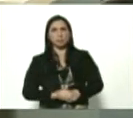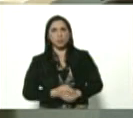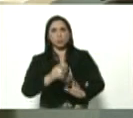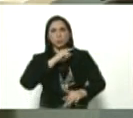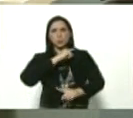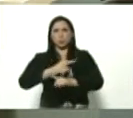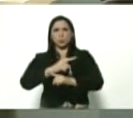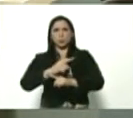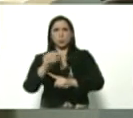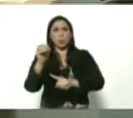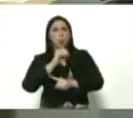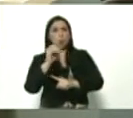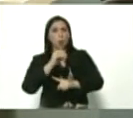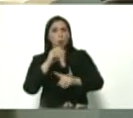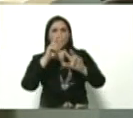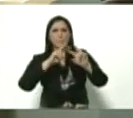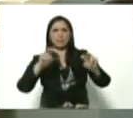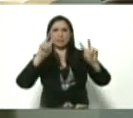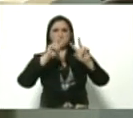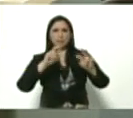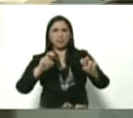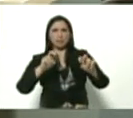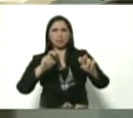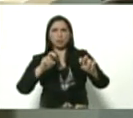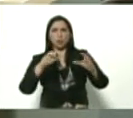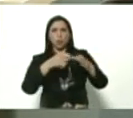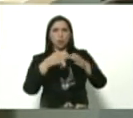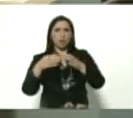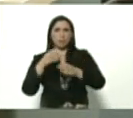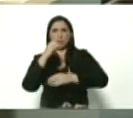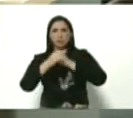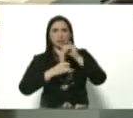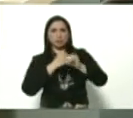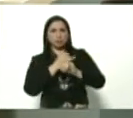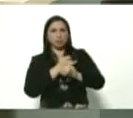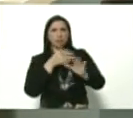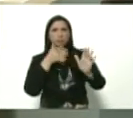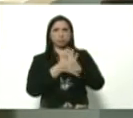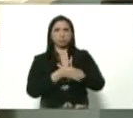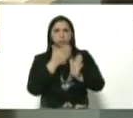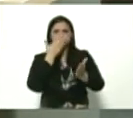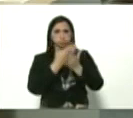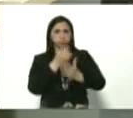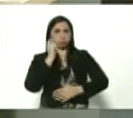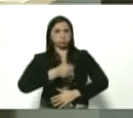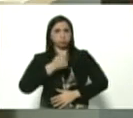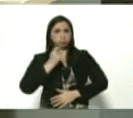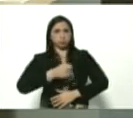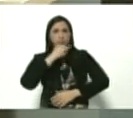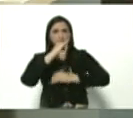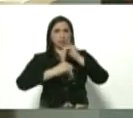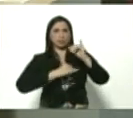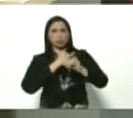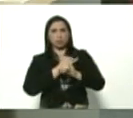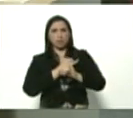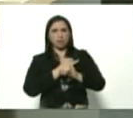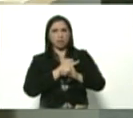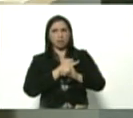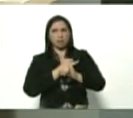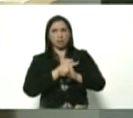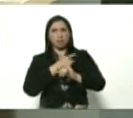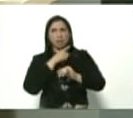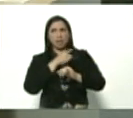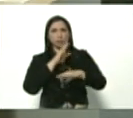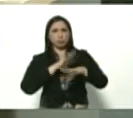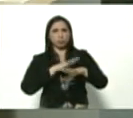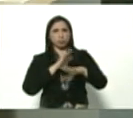denuncia o un pedido de investigación ante los organismos internacionales respectivos, ante la Corte Penal Internacional, dados estos